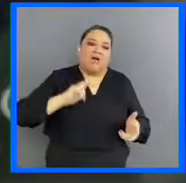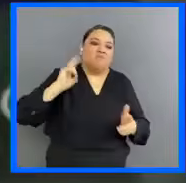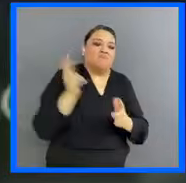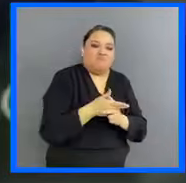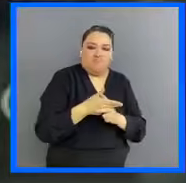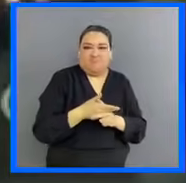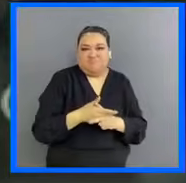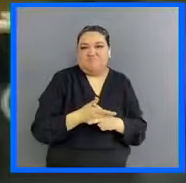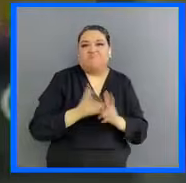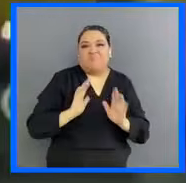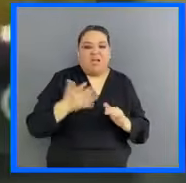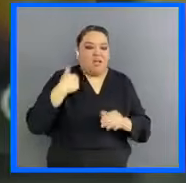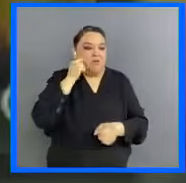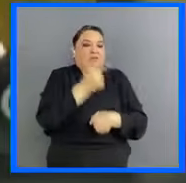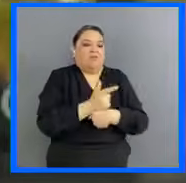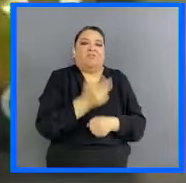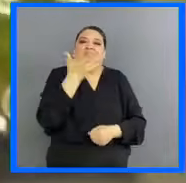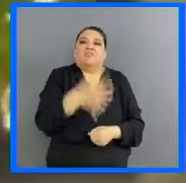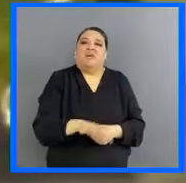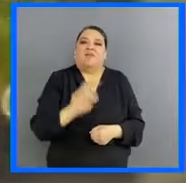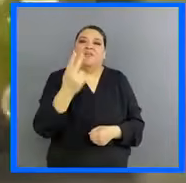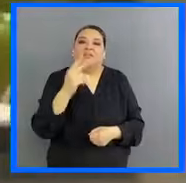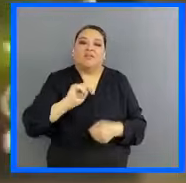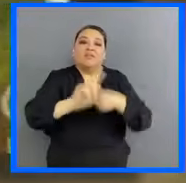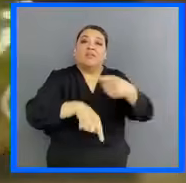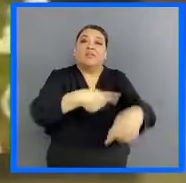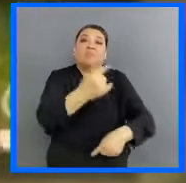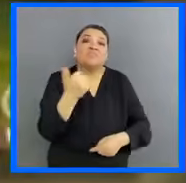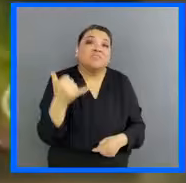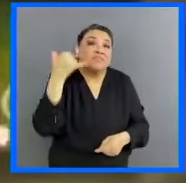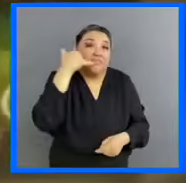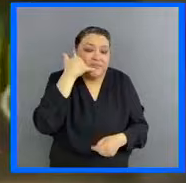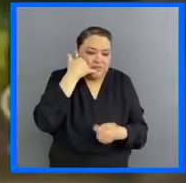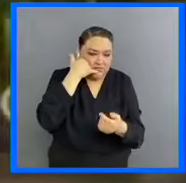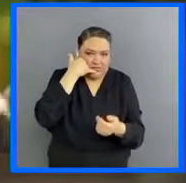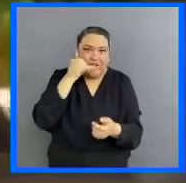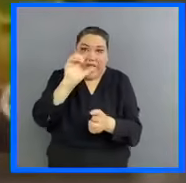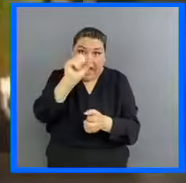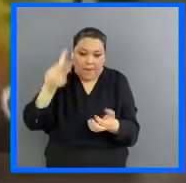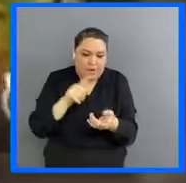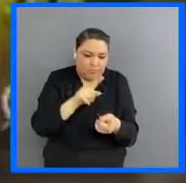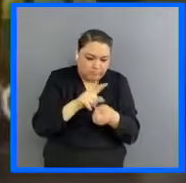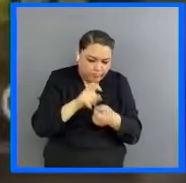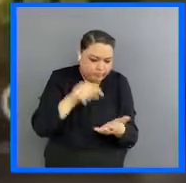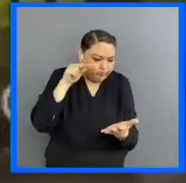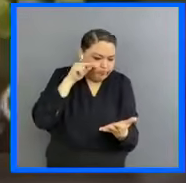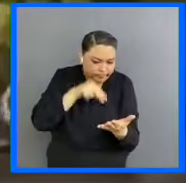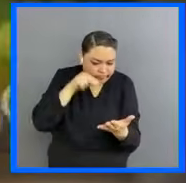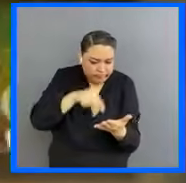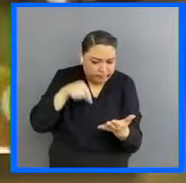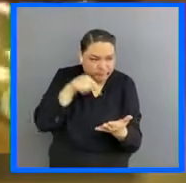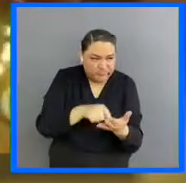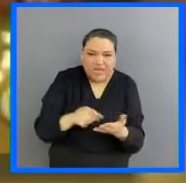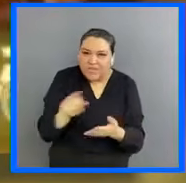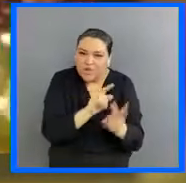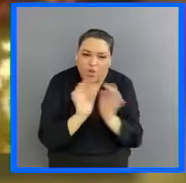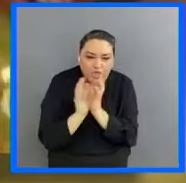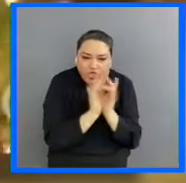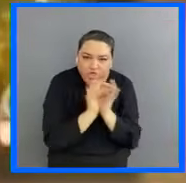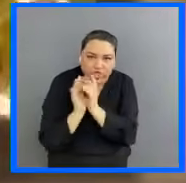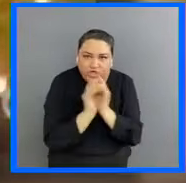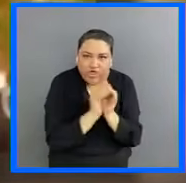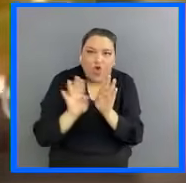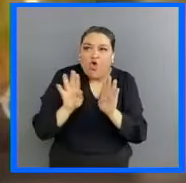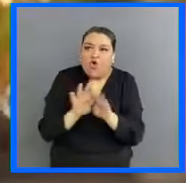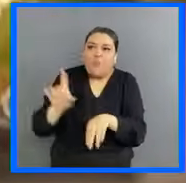día después se encontraron sus teléfonos y en una aplicación de mensajería se encontraron detalles de lo que sucedió el día del